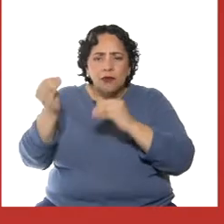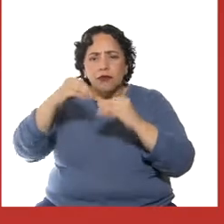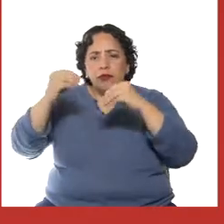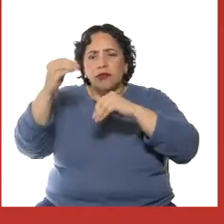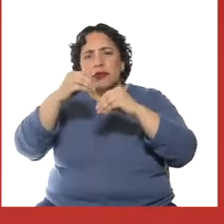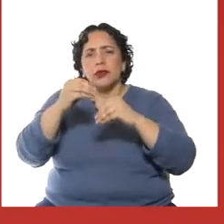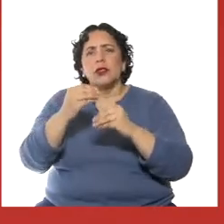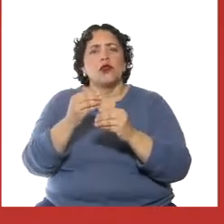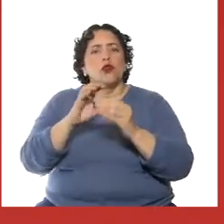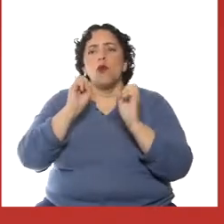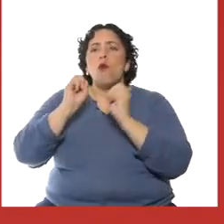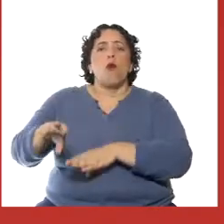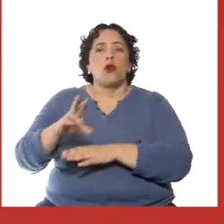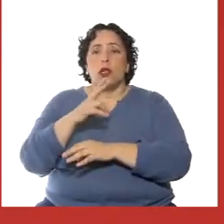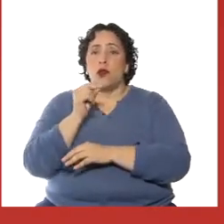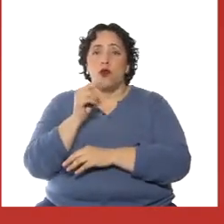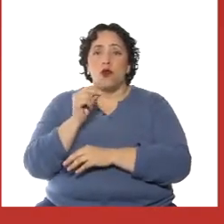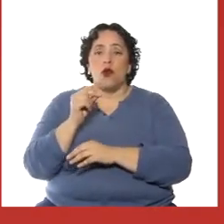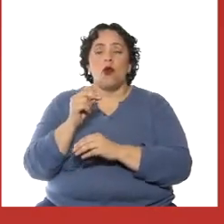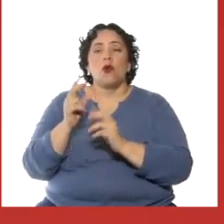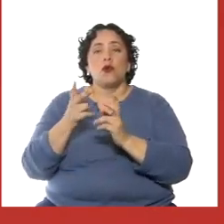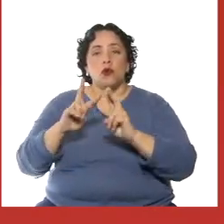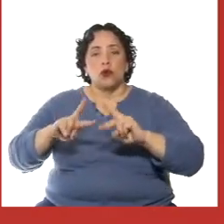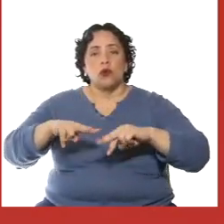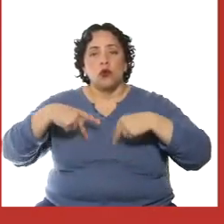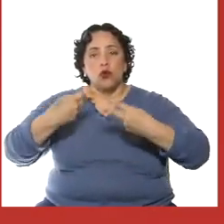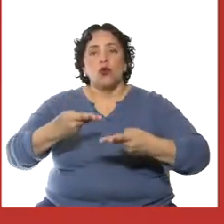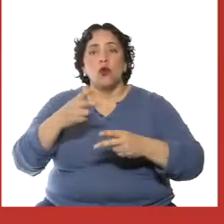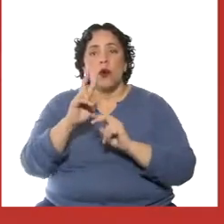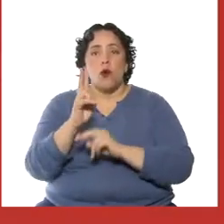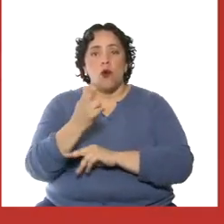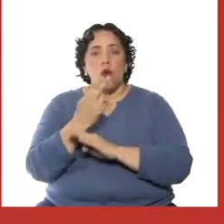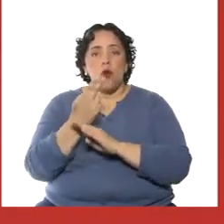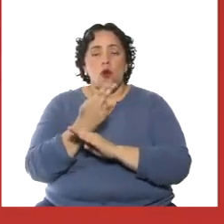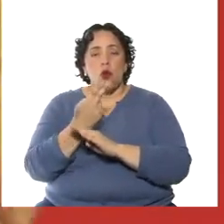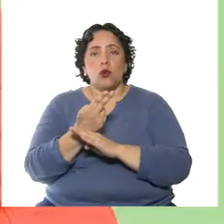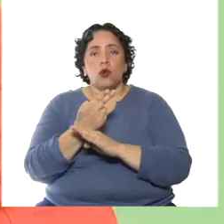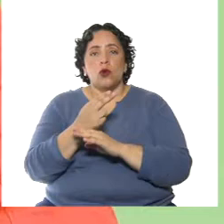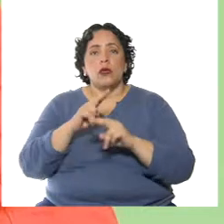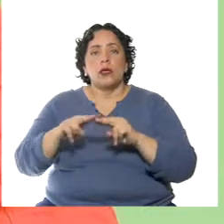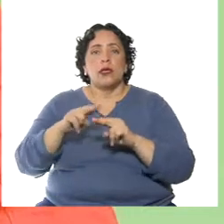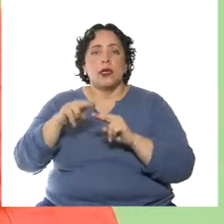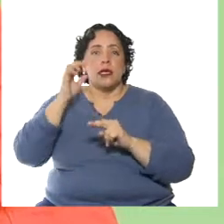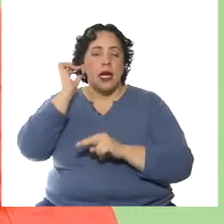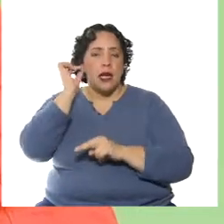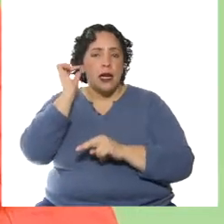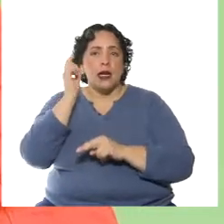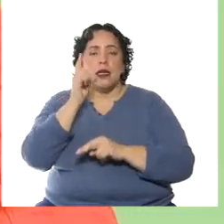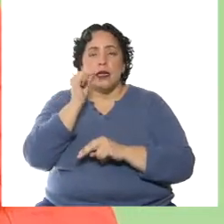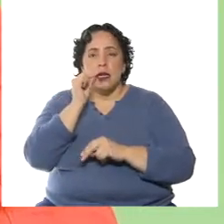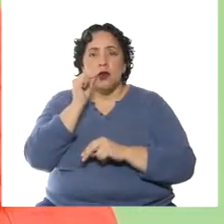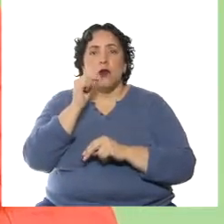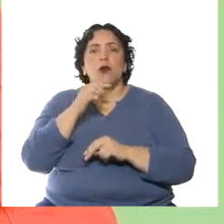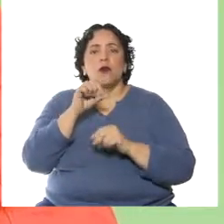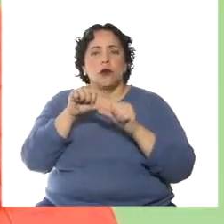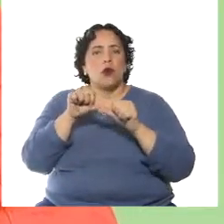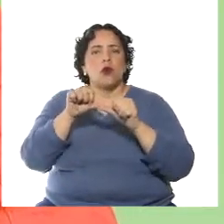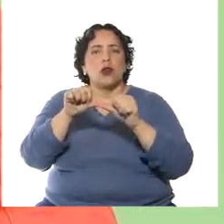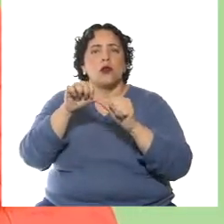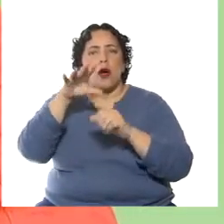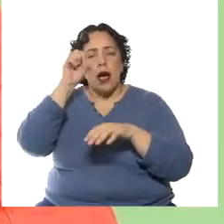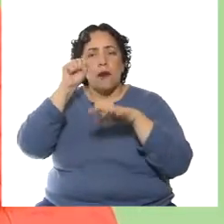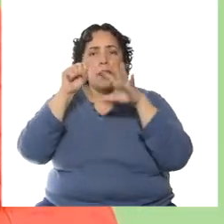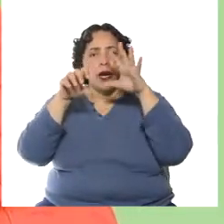se reutiliza, se le da un nuevo uso, y de esta manera nuestras niñas y niños van a seguir aprendiendo que